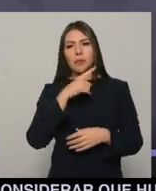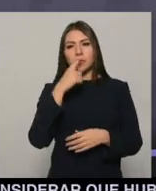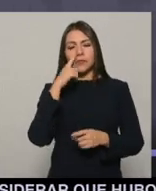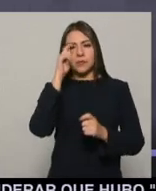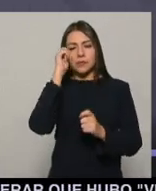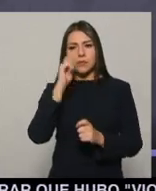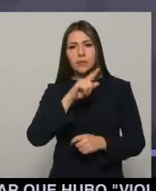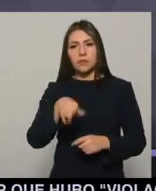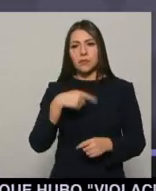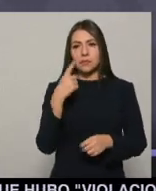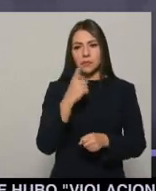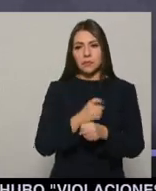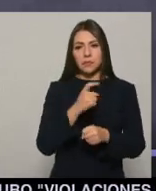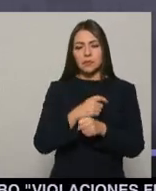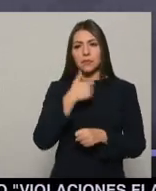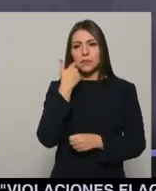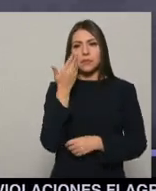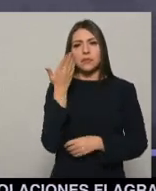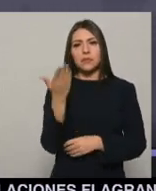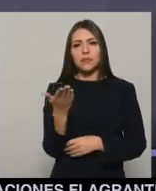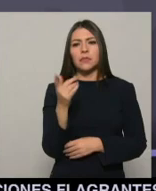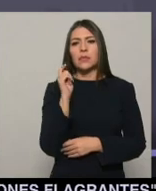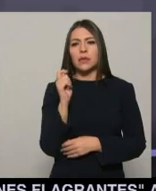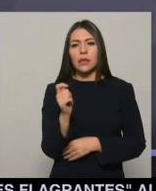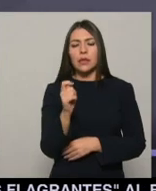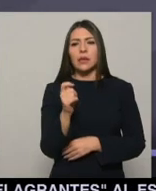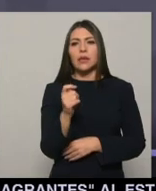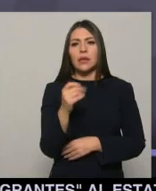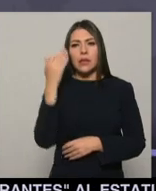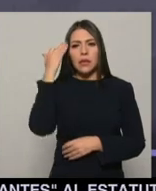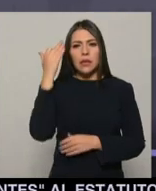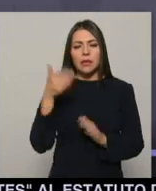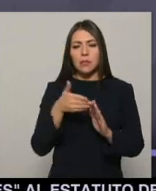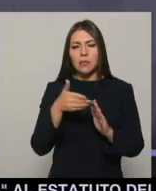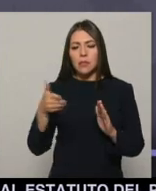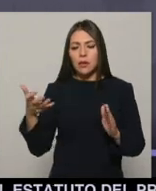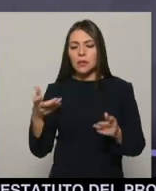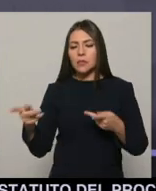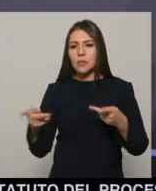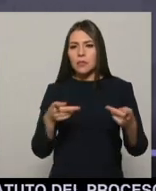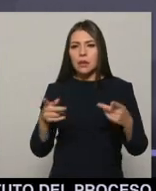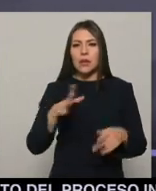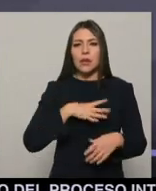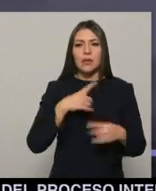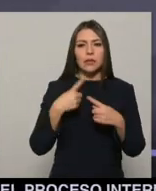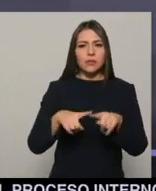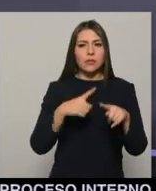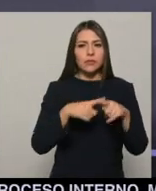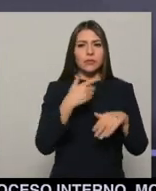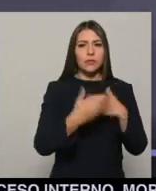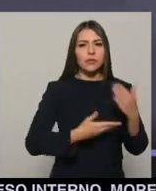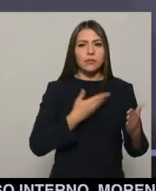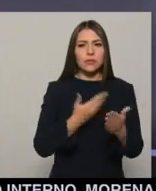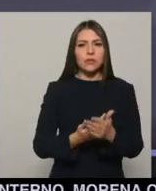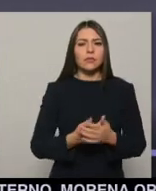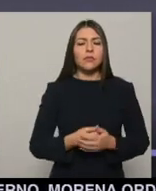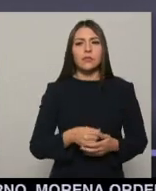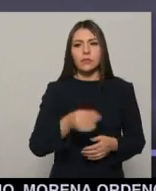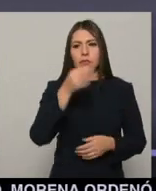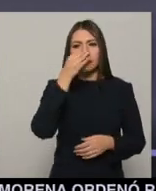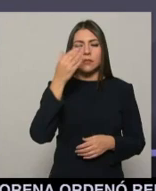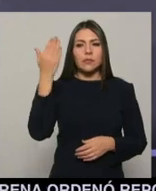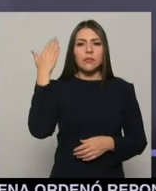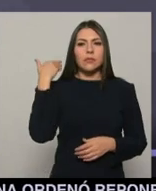pidiendo tener por lo menos unos buenos días para poder llevar a cabo varias, ya hay propuestas. Justo nos acaba de